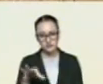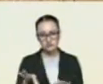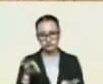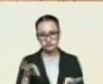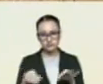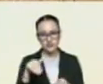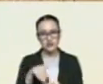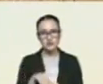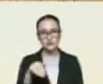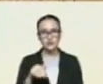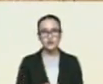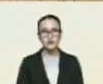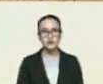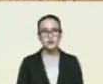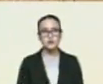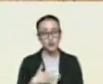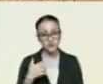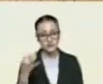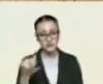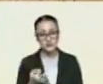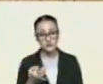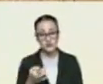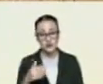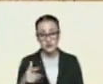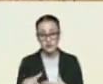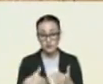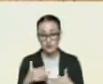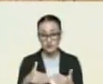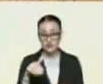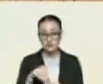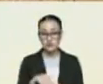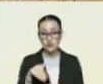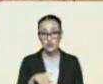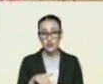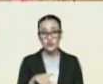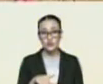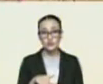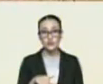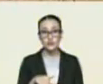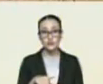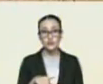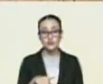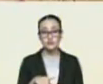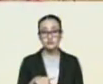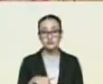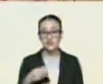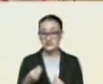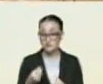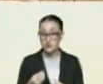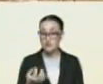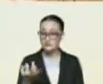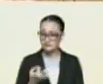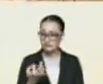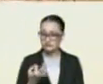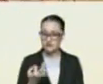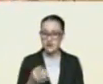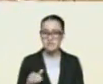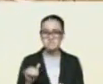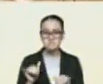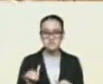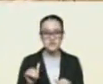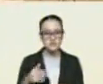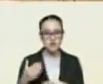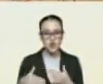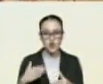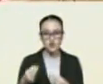electoral. Podemos asegurarles que para este proceso electoral hicimos lo propio, hicimos lo mismo que